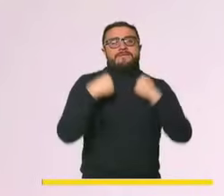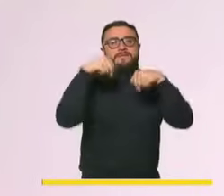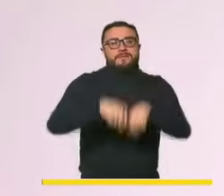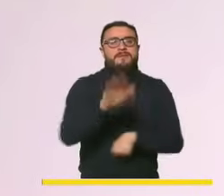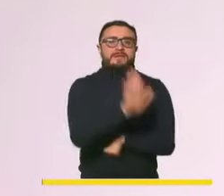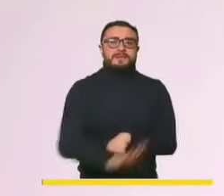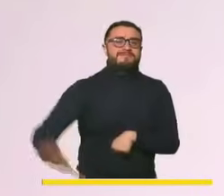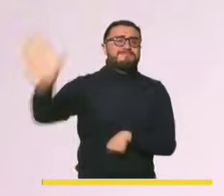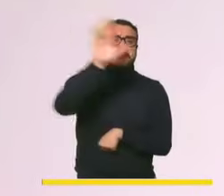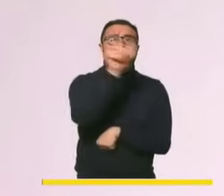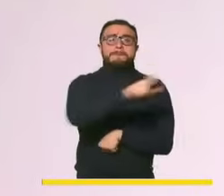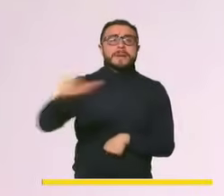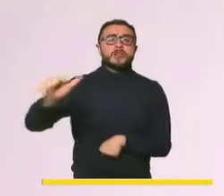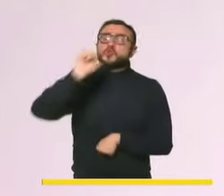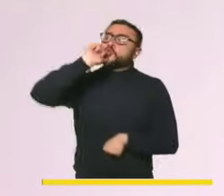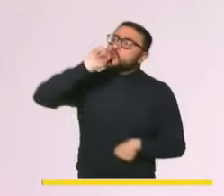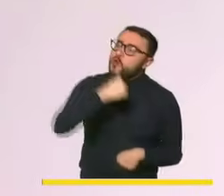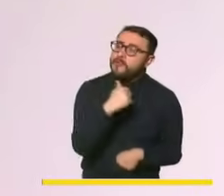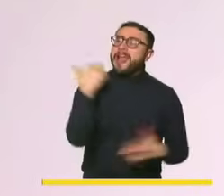gente sufrida,